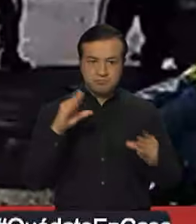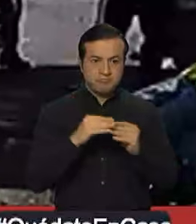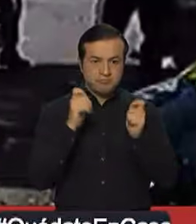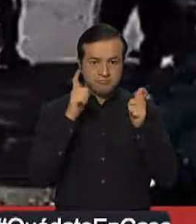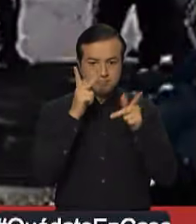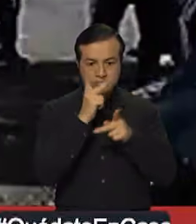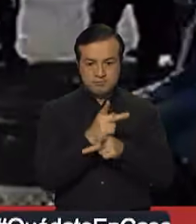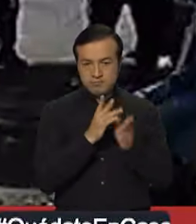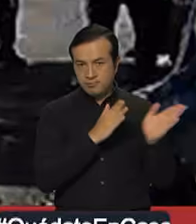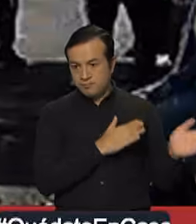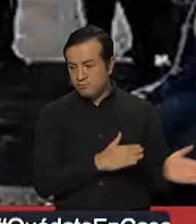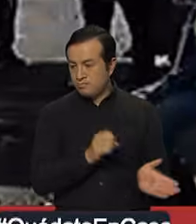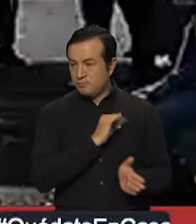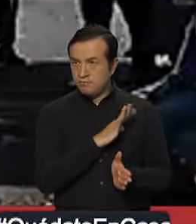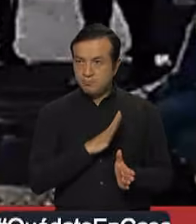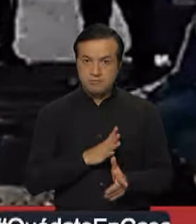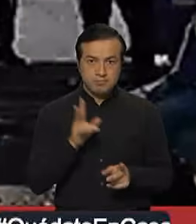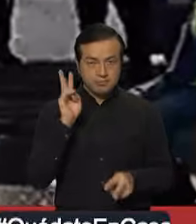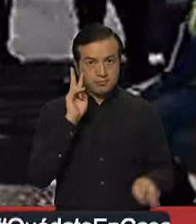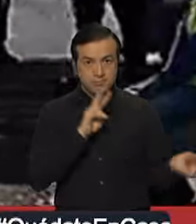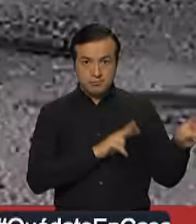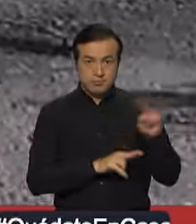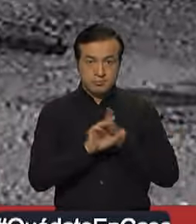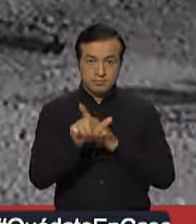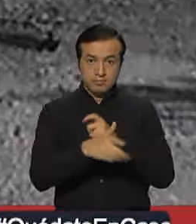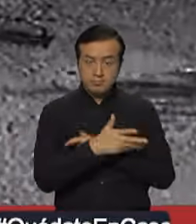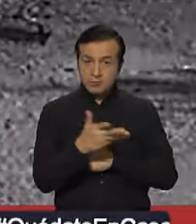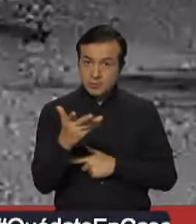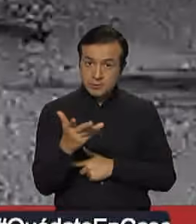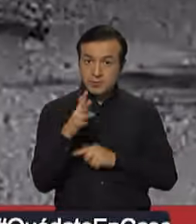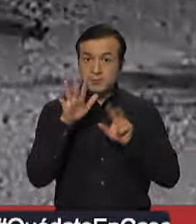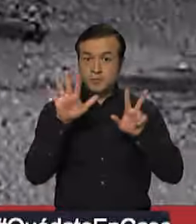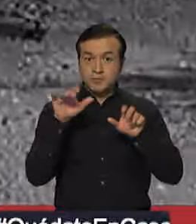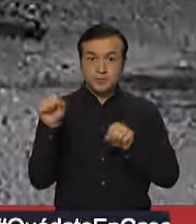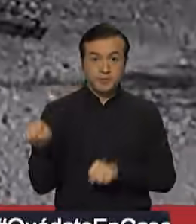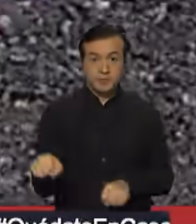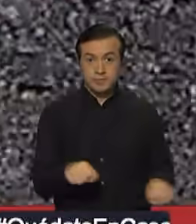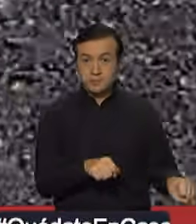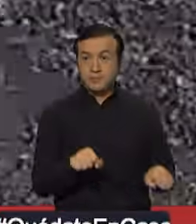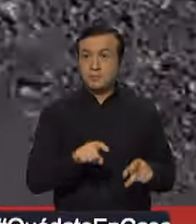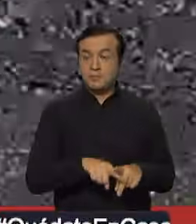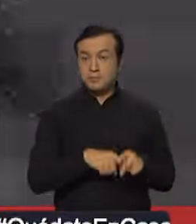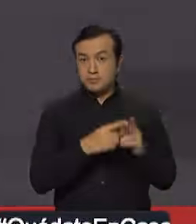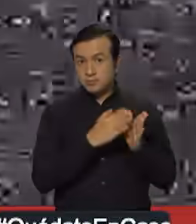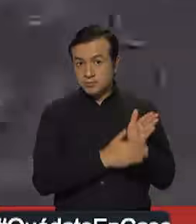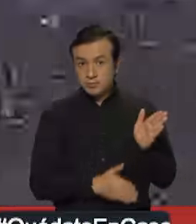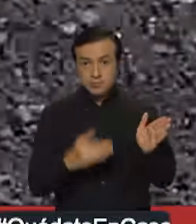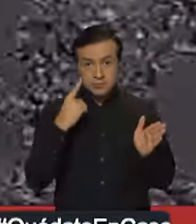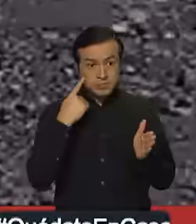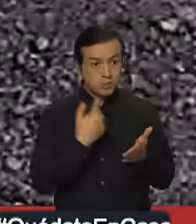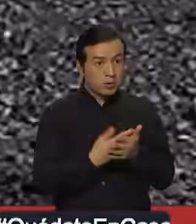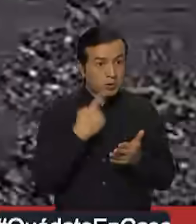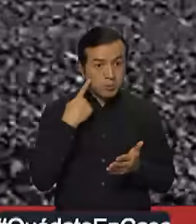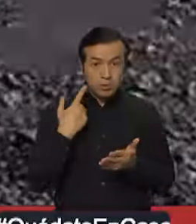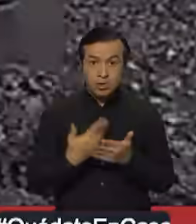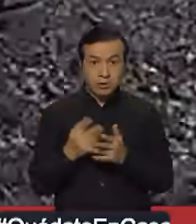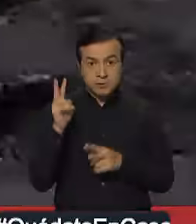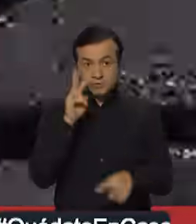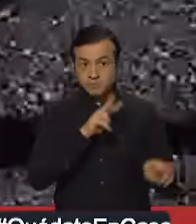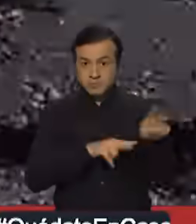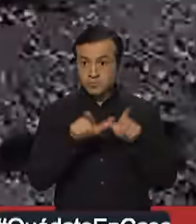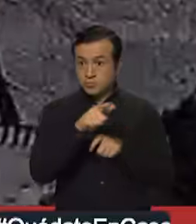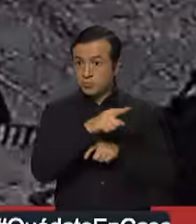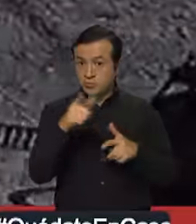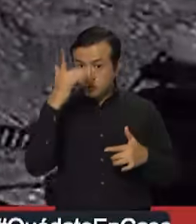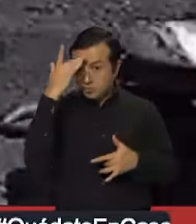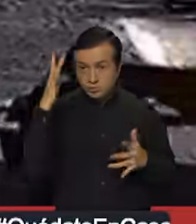medidas necesarias de prevención y protección para sus colaboradores desde el 8 de mayo, que se realizan las pruebas de sangre y PCR para descartar la